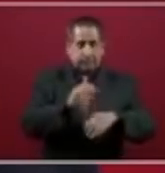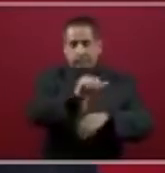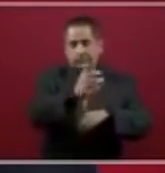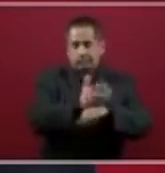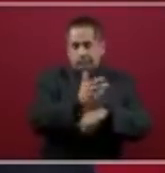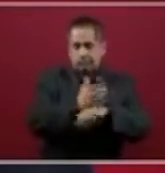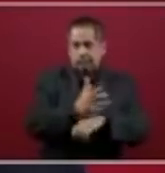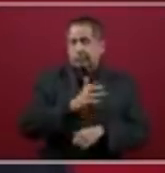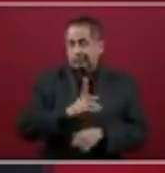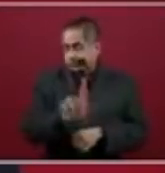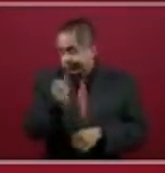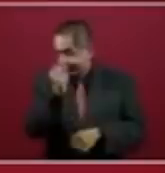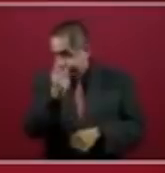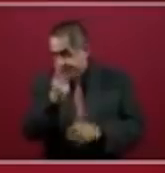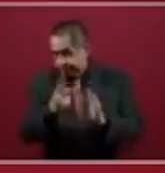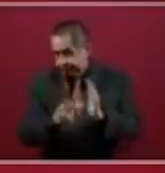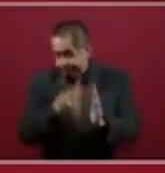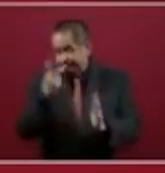Ya van dos casos